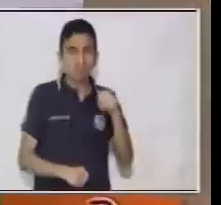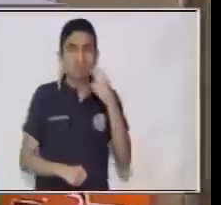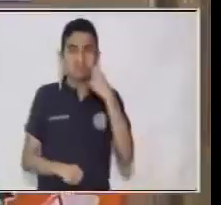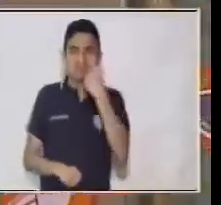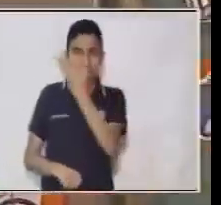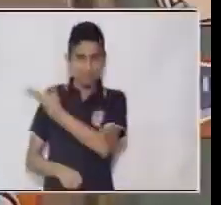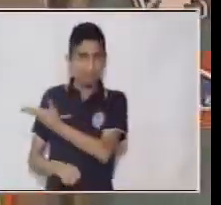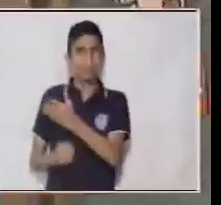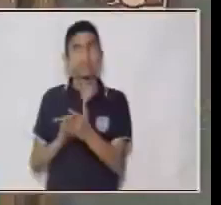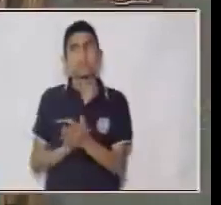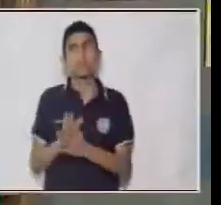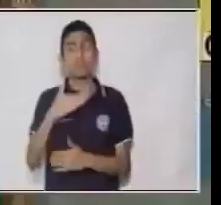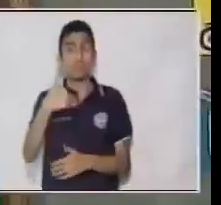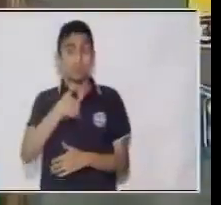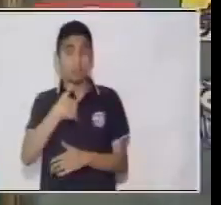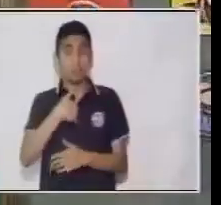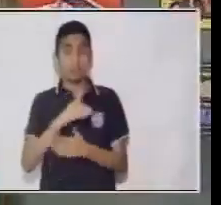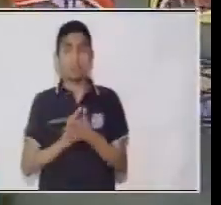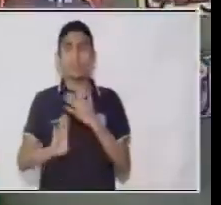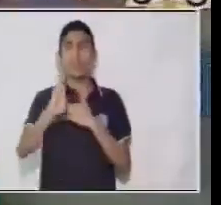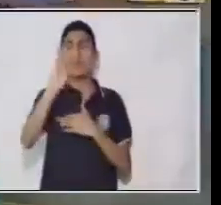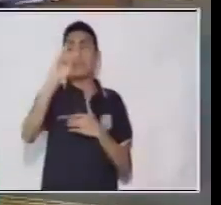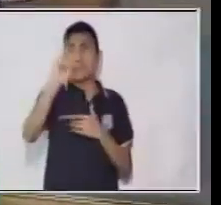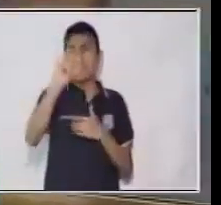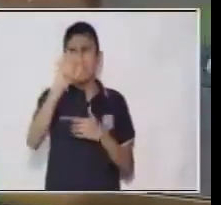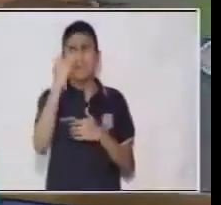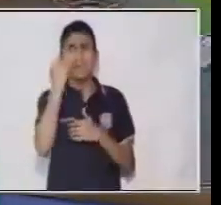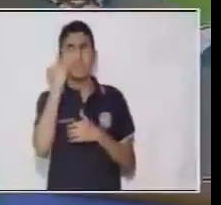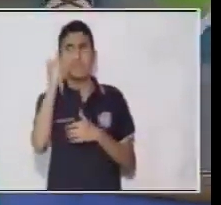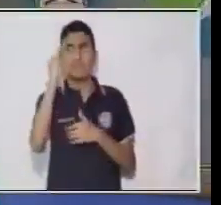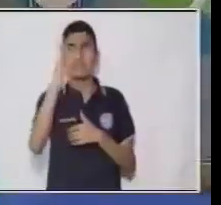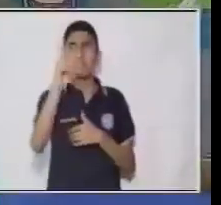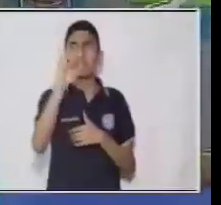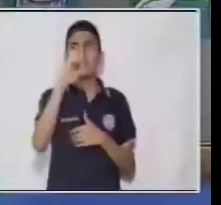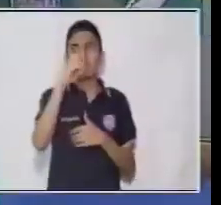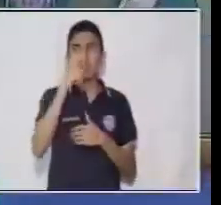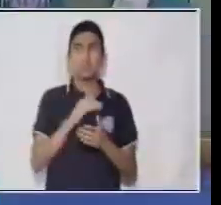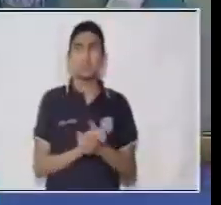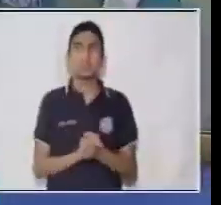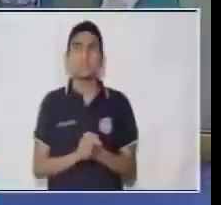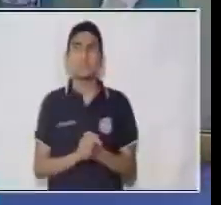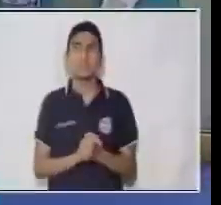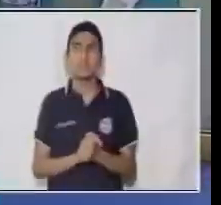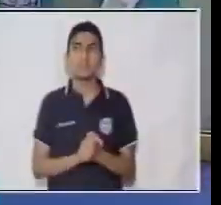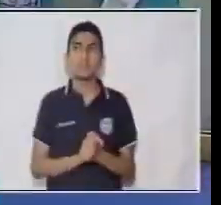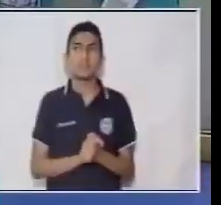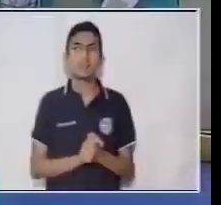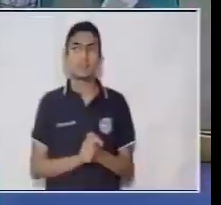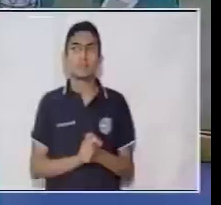una bicicleta y aquí tenemos una motoneta, ¿verdad?